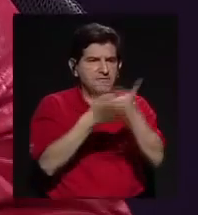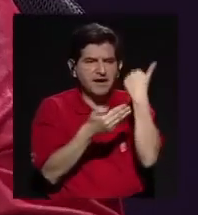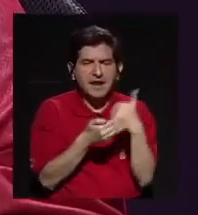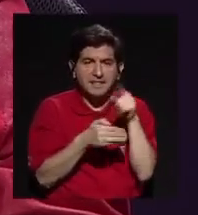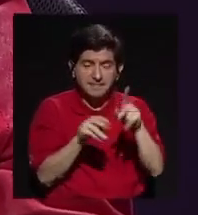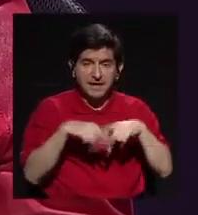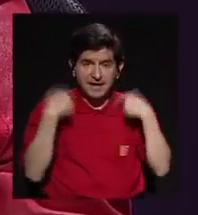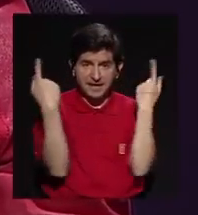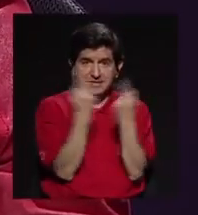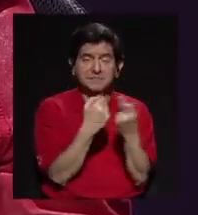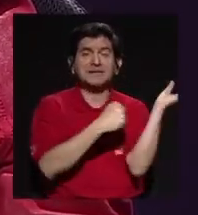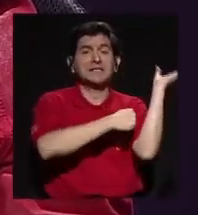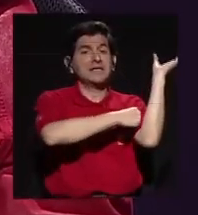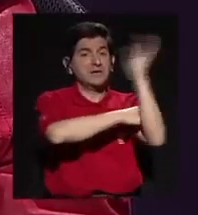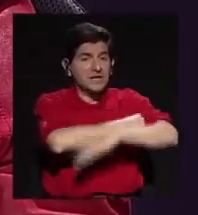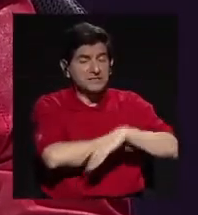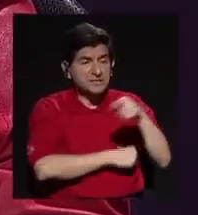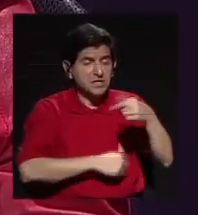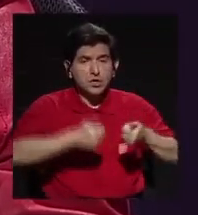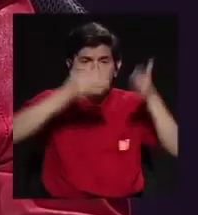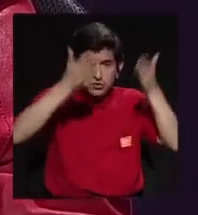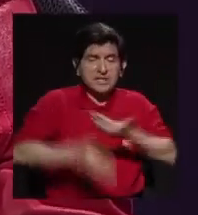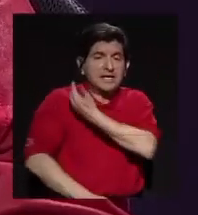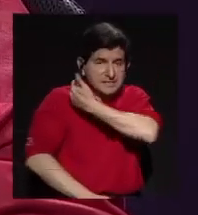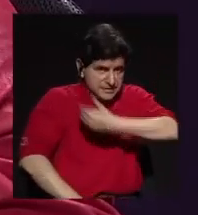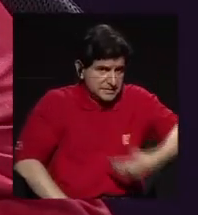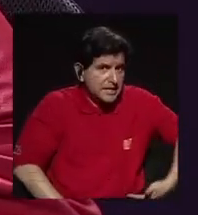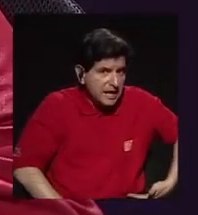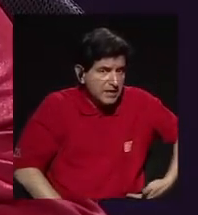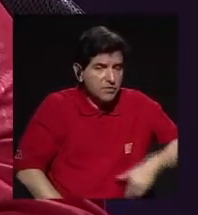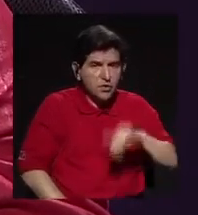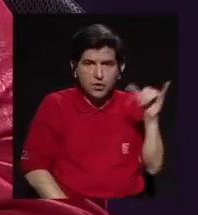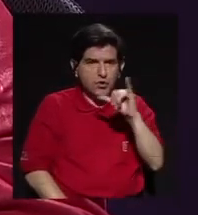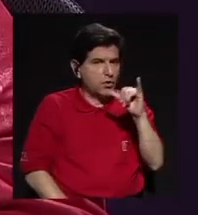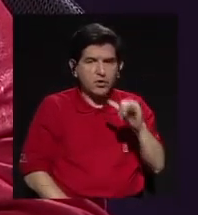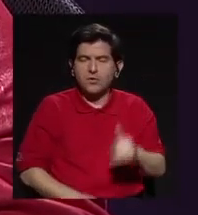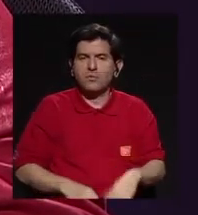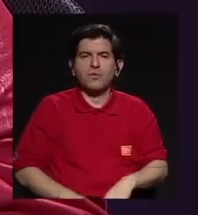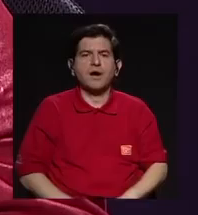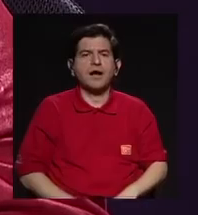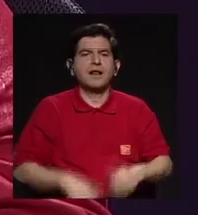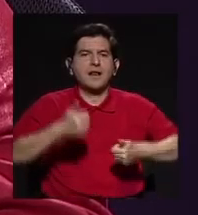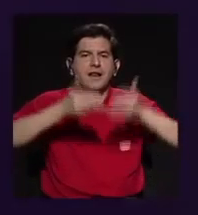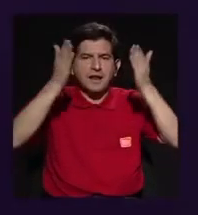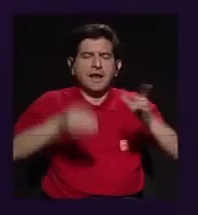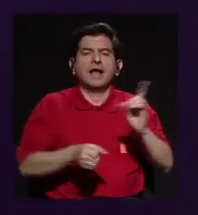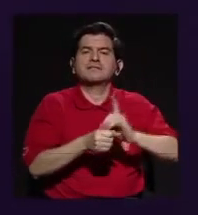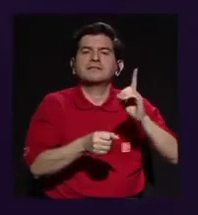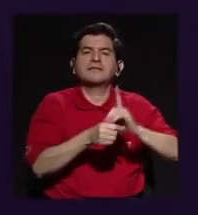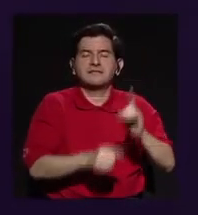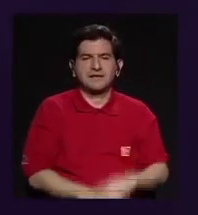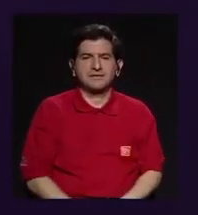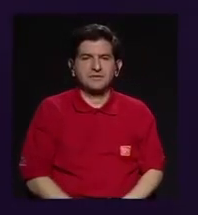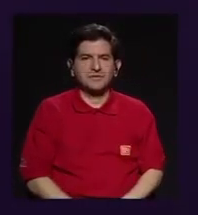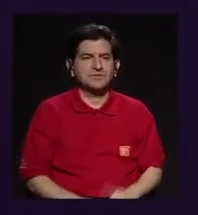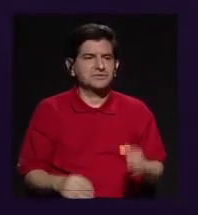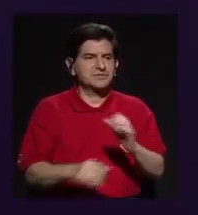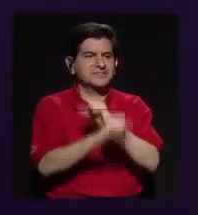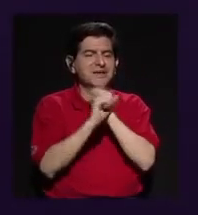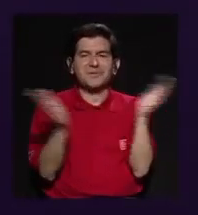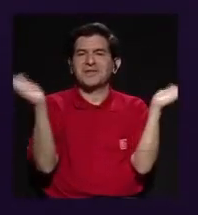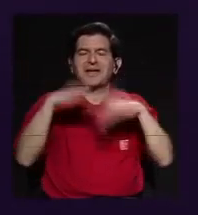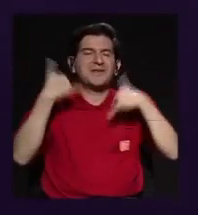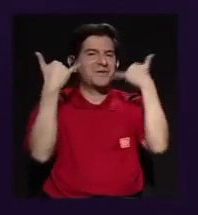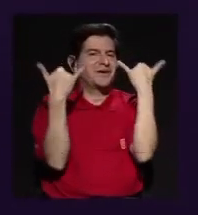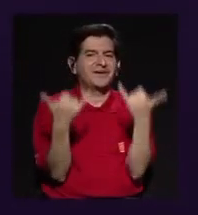estos partidos fueron castigados en sus candidaturas para presidencia, no así para sus candidaturas a diputaciones. De hecho, que no hay garantía en